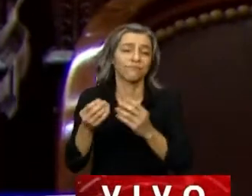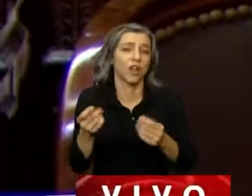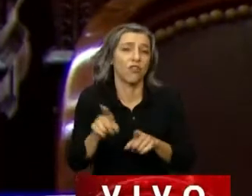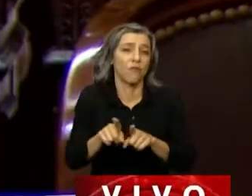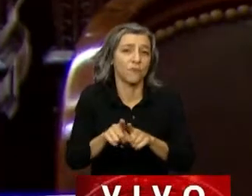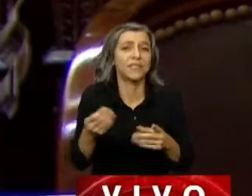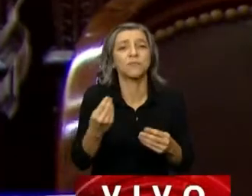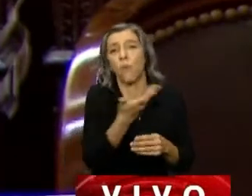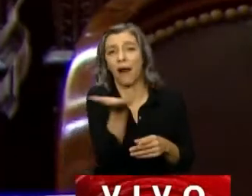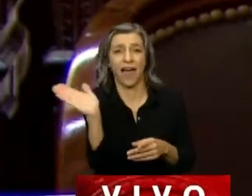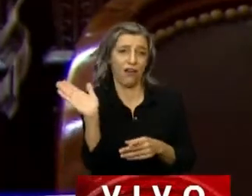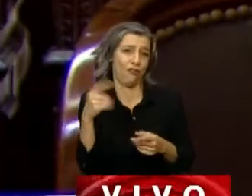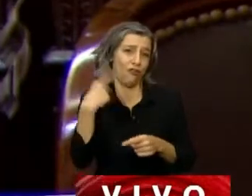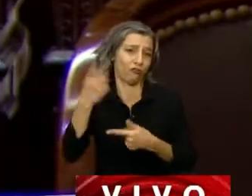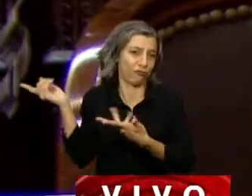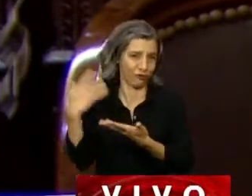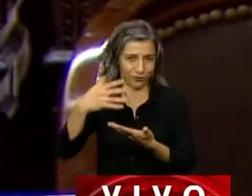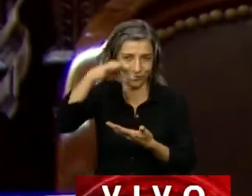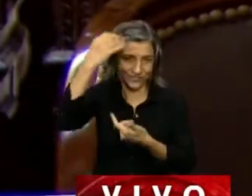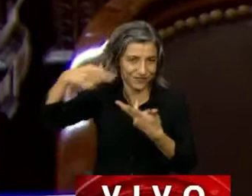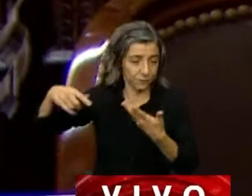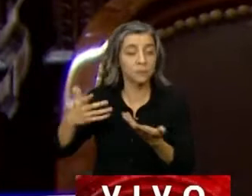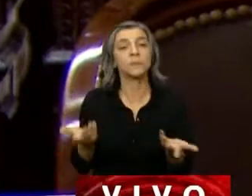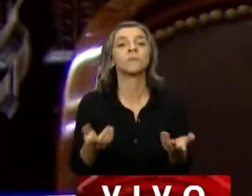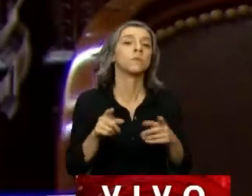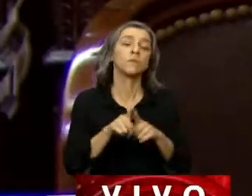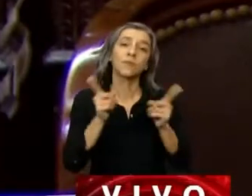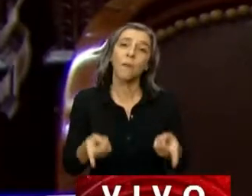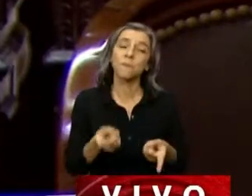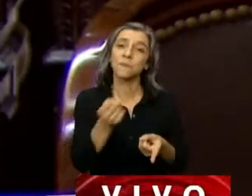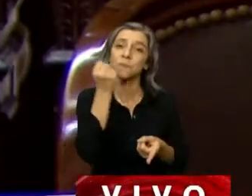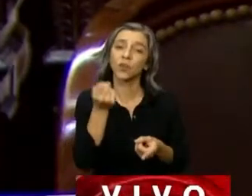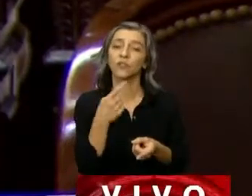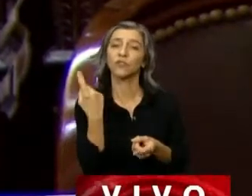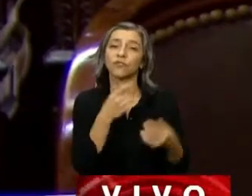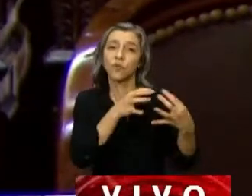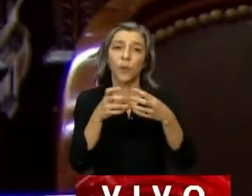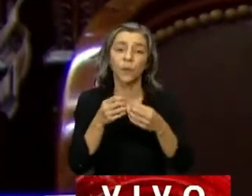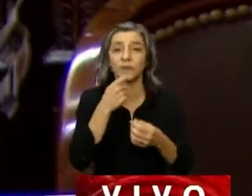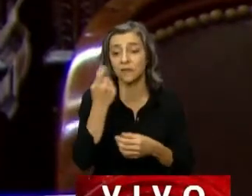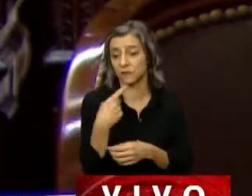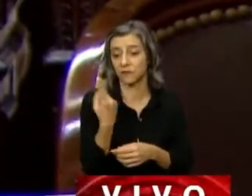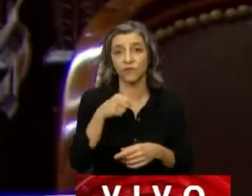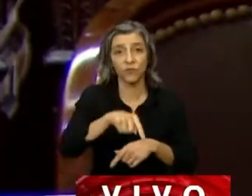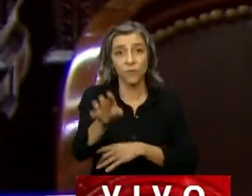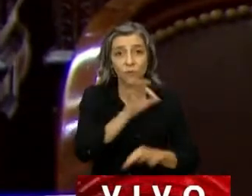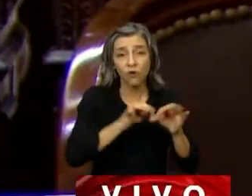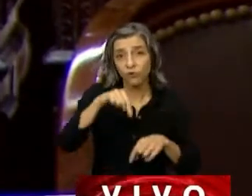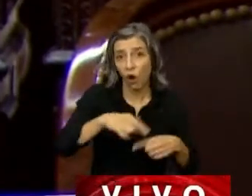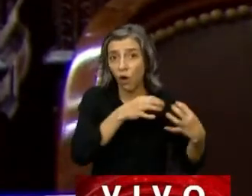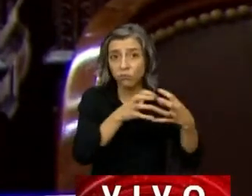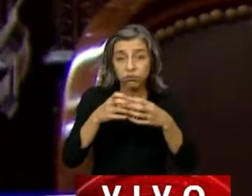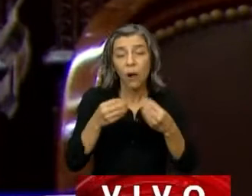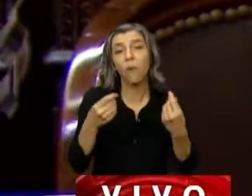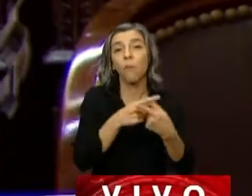la cultura. Entonces, digo, en principio también destacar que si estamos discutiendo este proyecto hoy, en gran parte